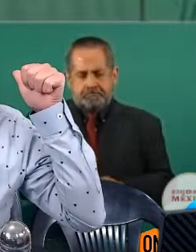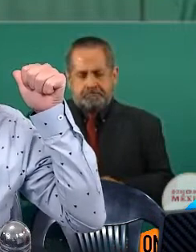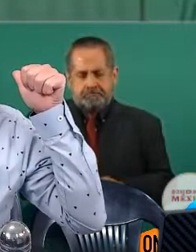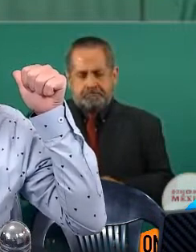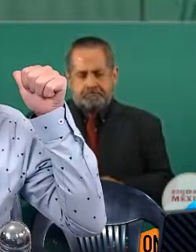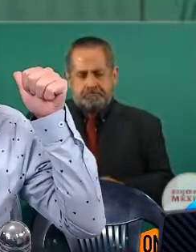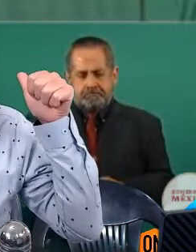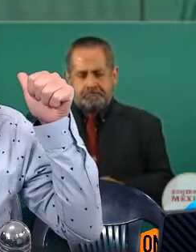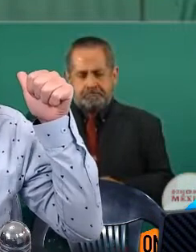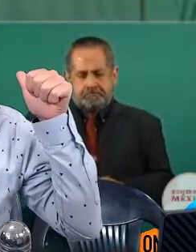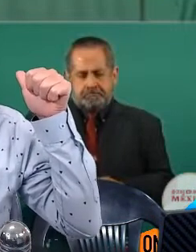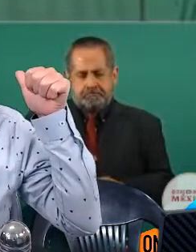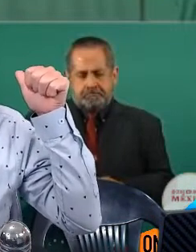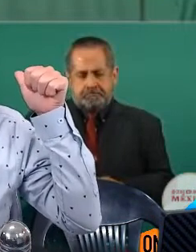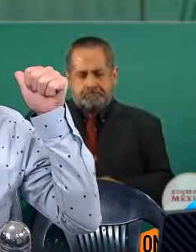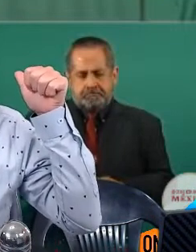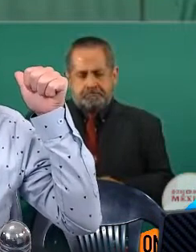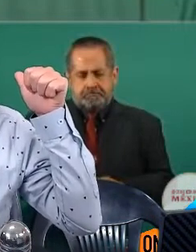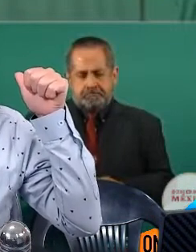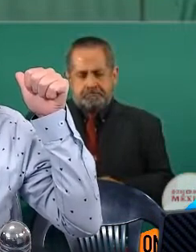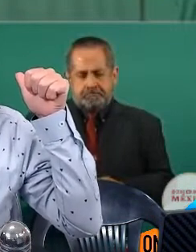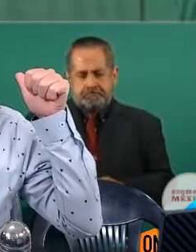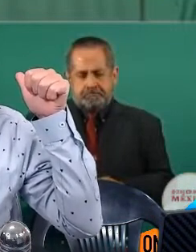que podamos